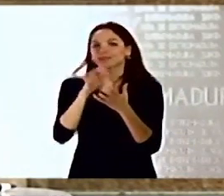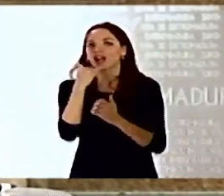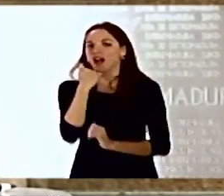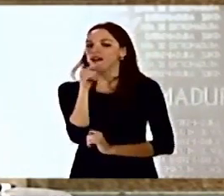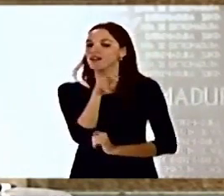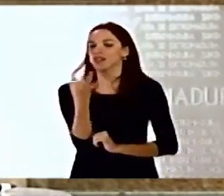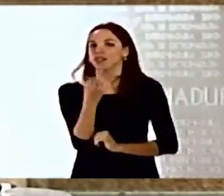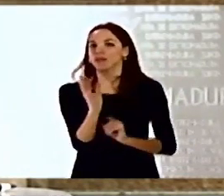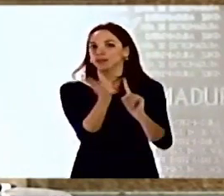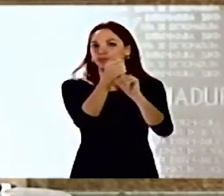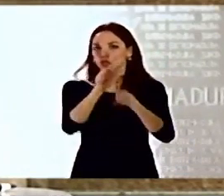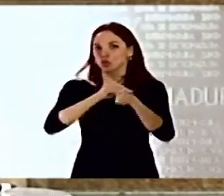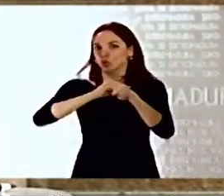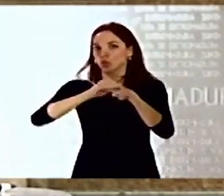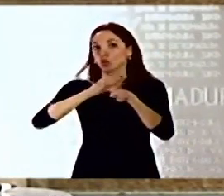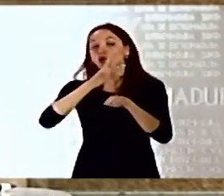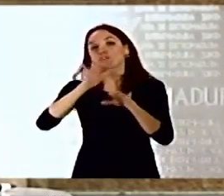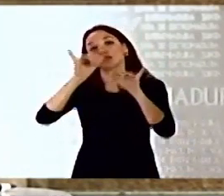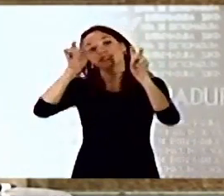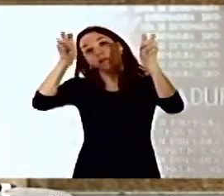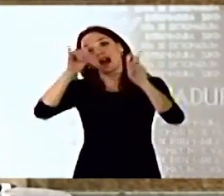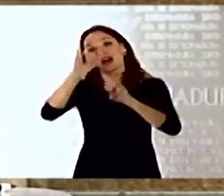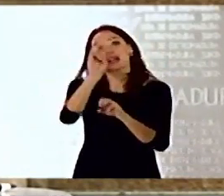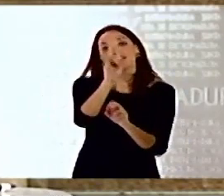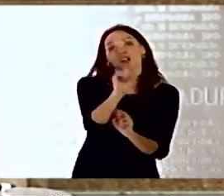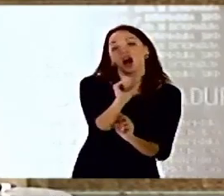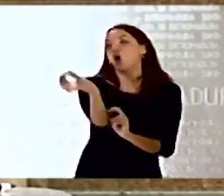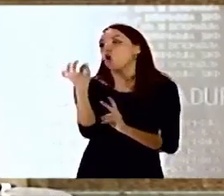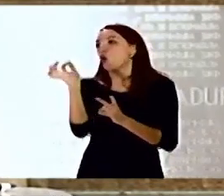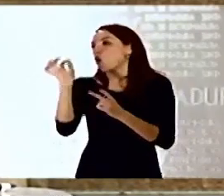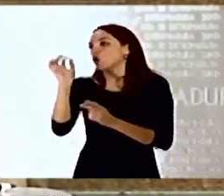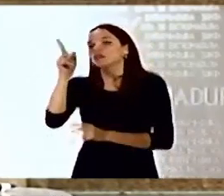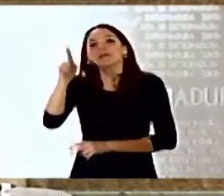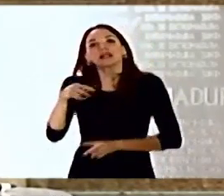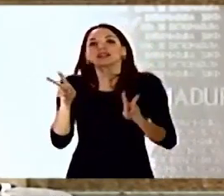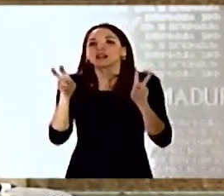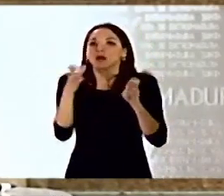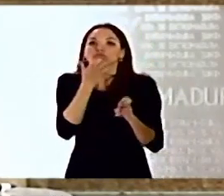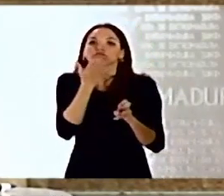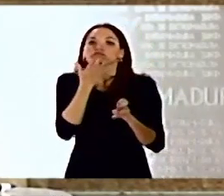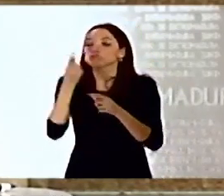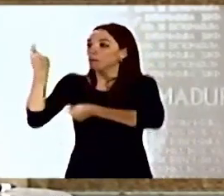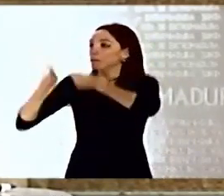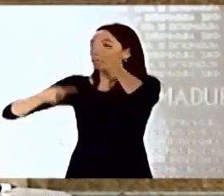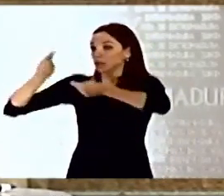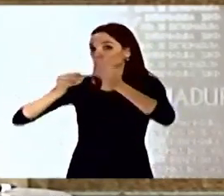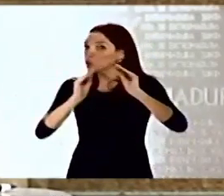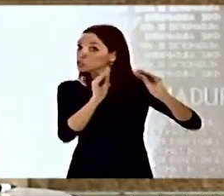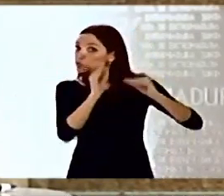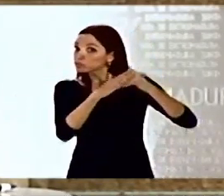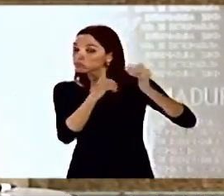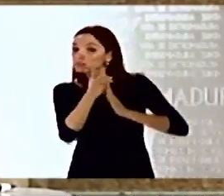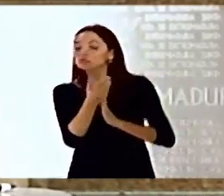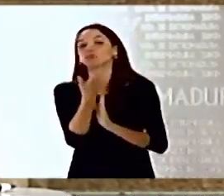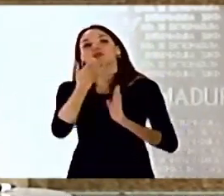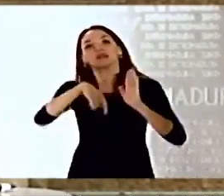resolver, como puede ser la cuestión del IVA o como puede ser la cuestión de que apenas en el presupuesto de Canal Extremadura más